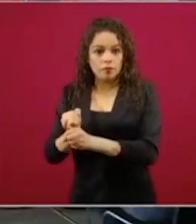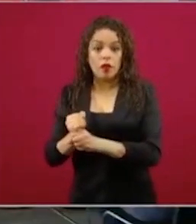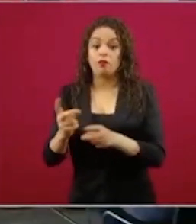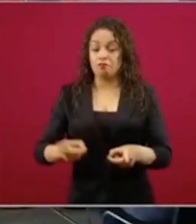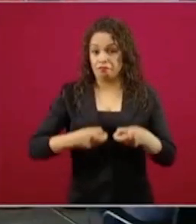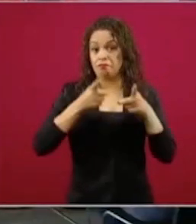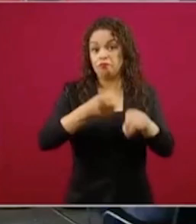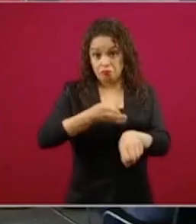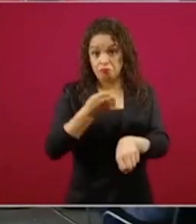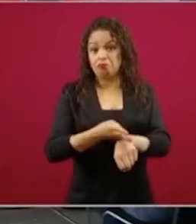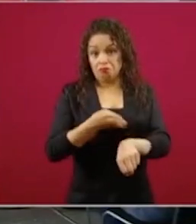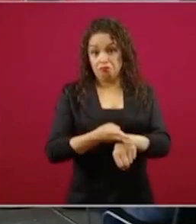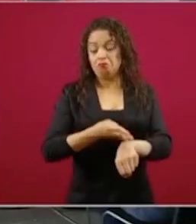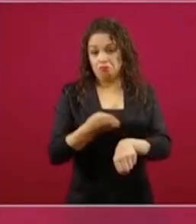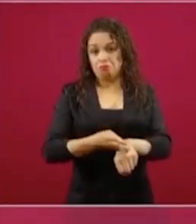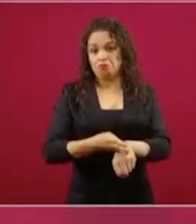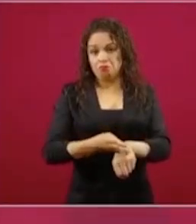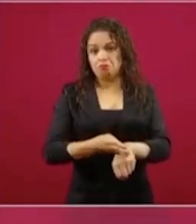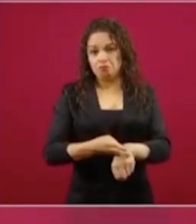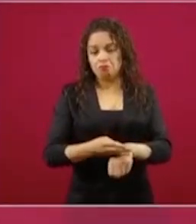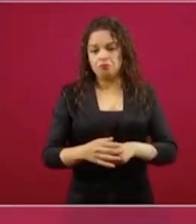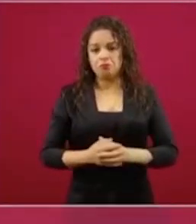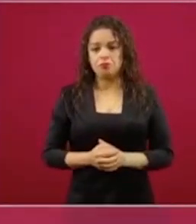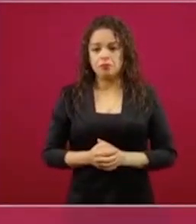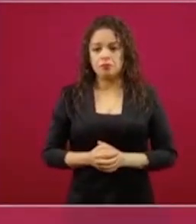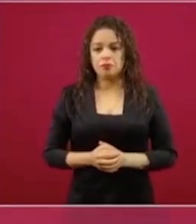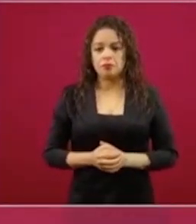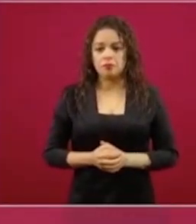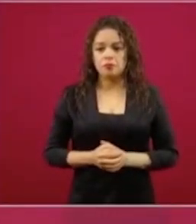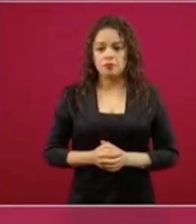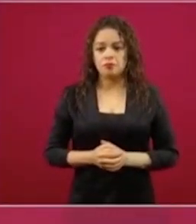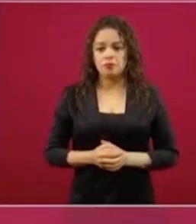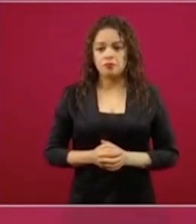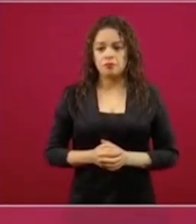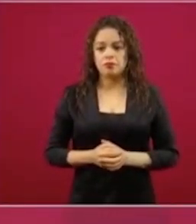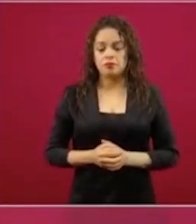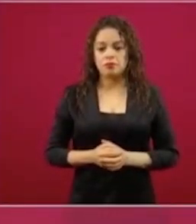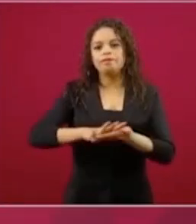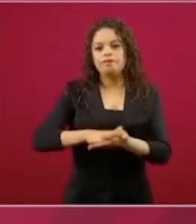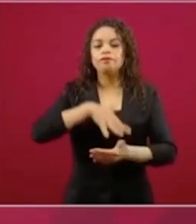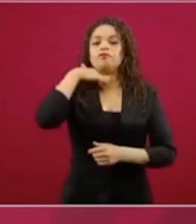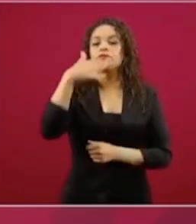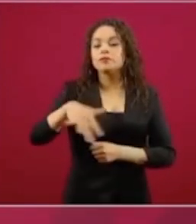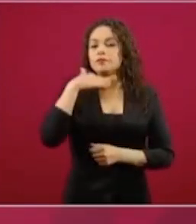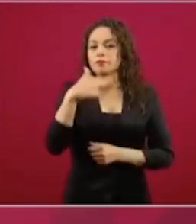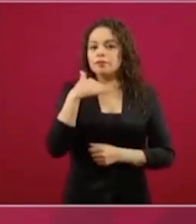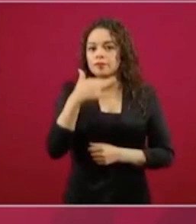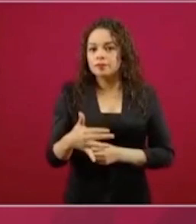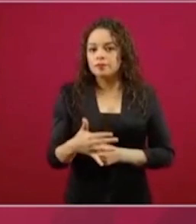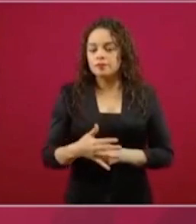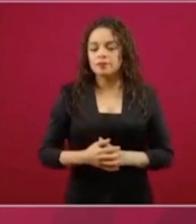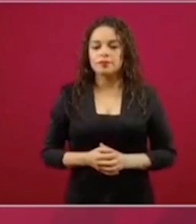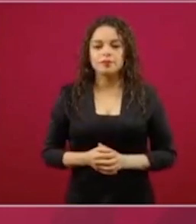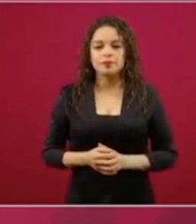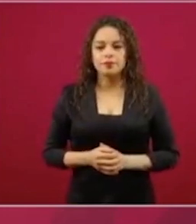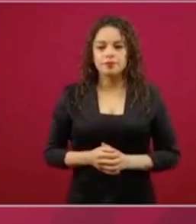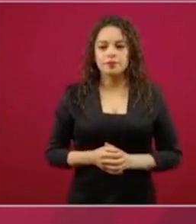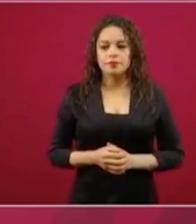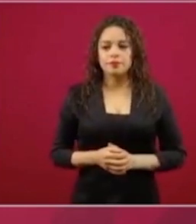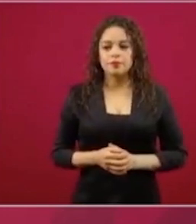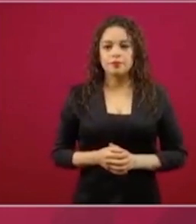no debe de permitirse la impunidad. En este caso,